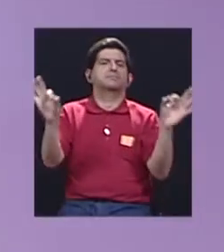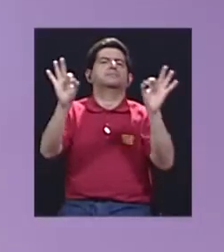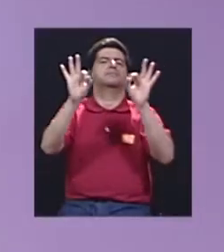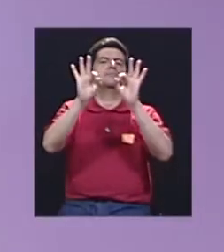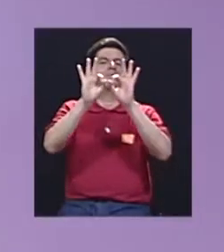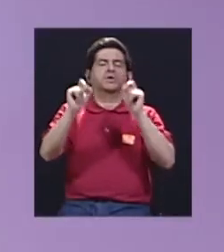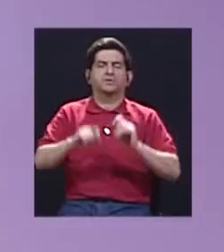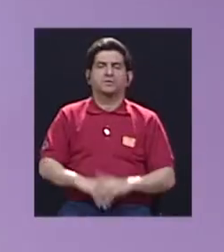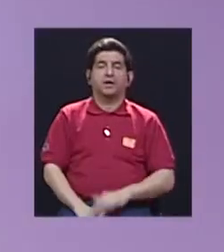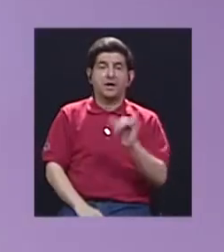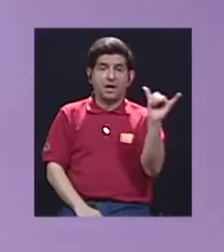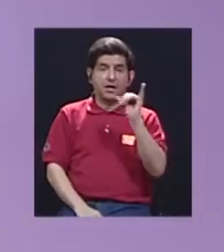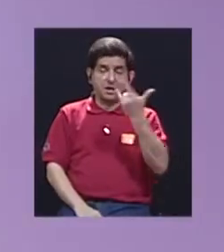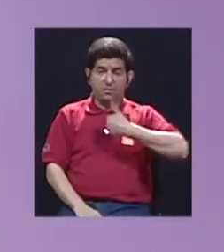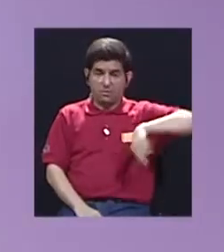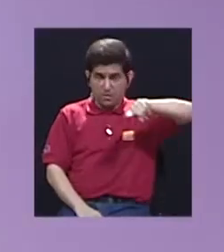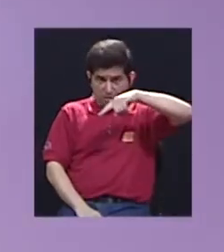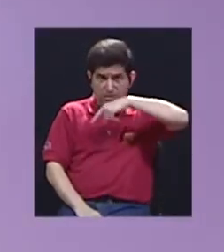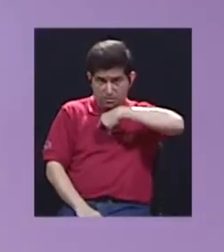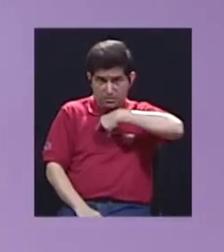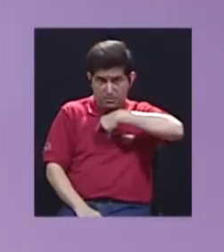que, así como estamos